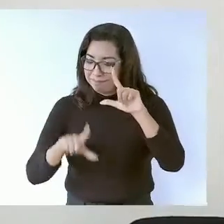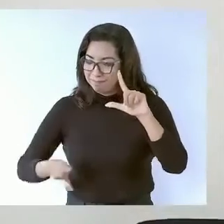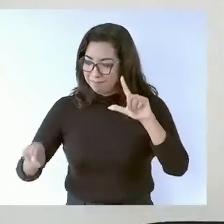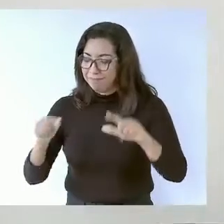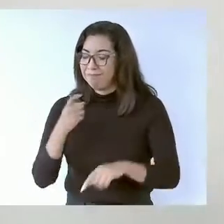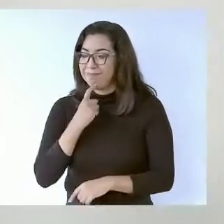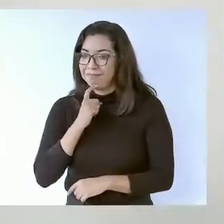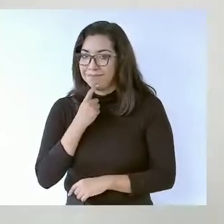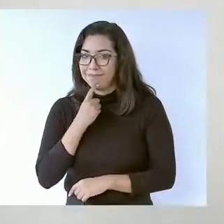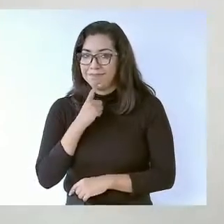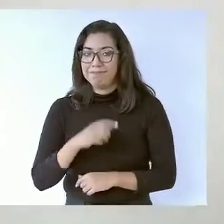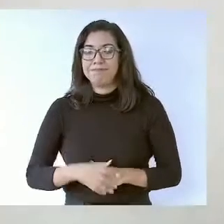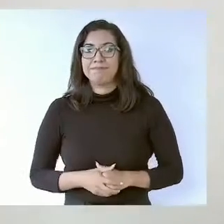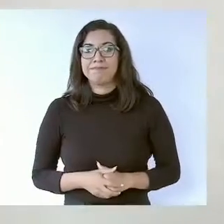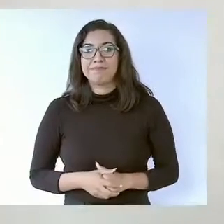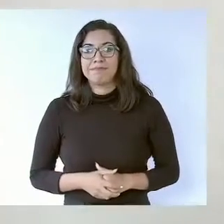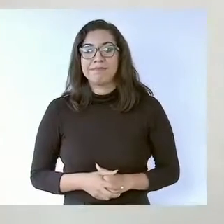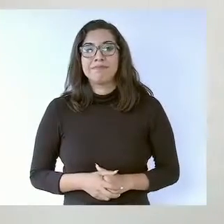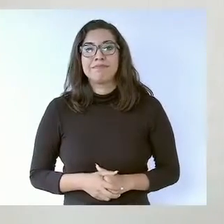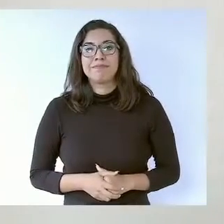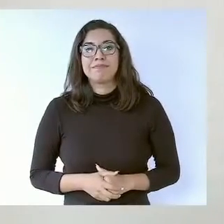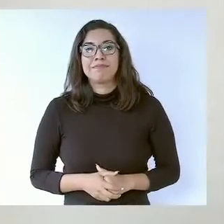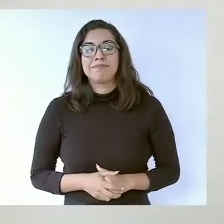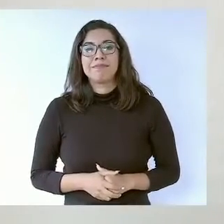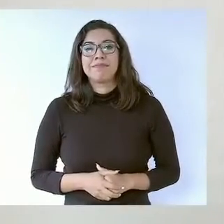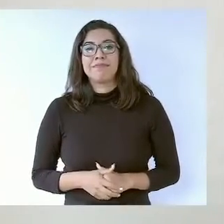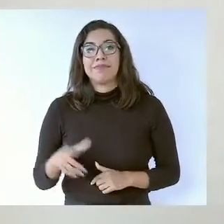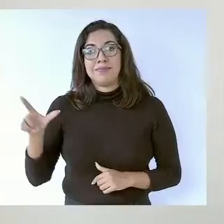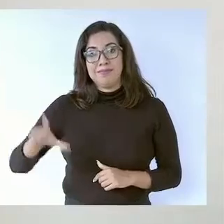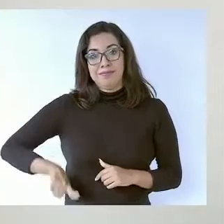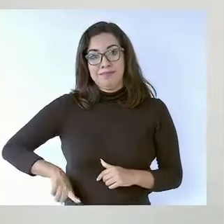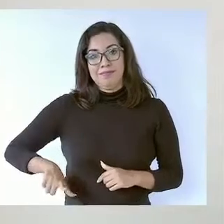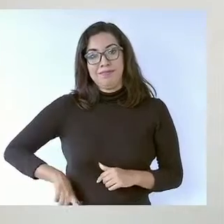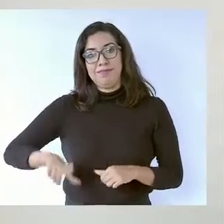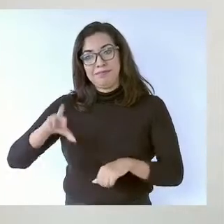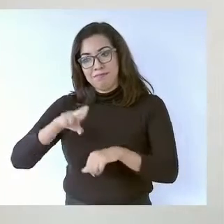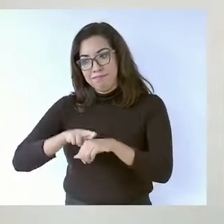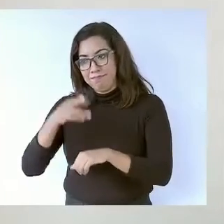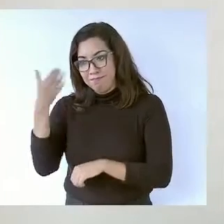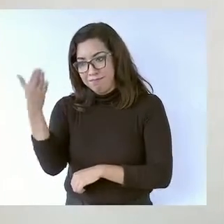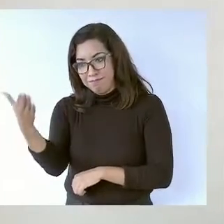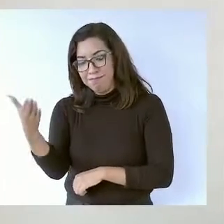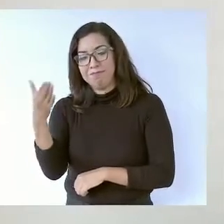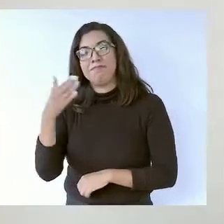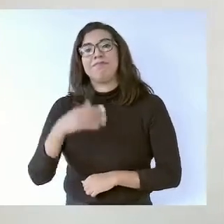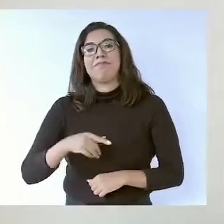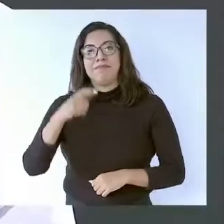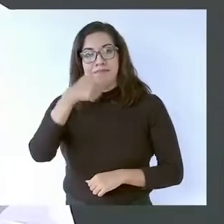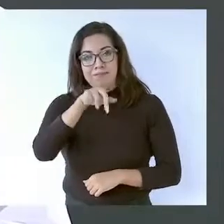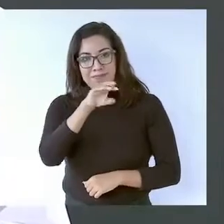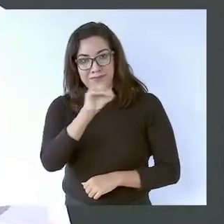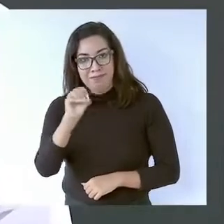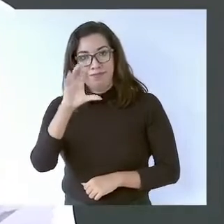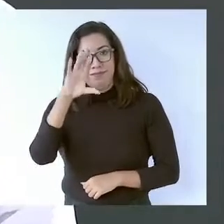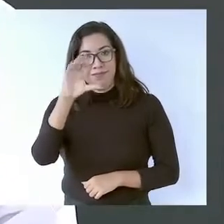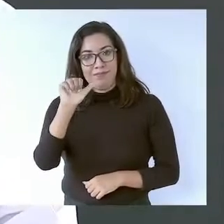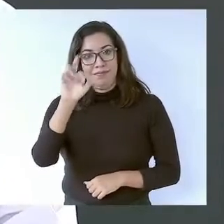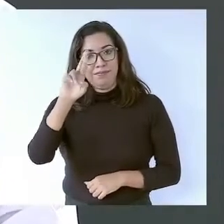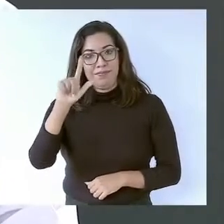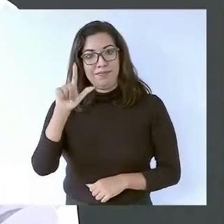Obrador. Señor gobernador del estado de Quintana Roo, Carlos Manuel Joaquín